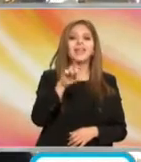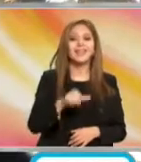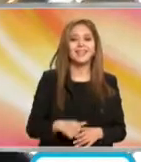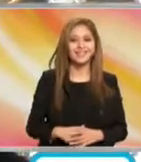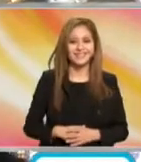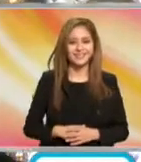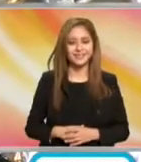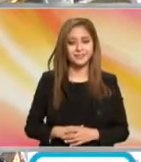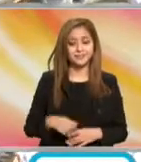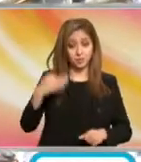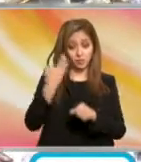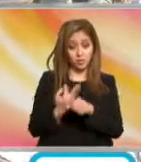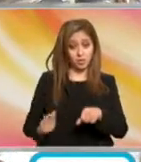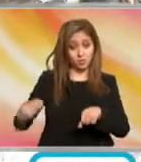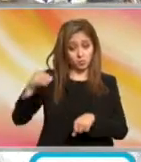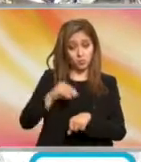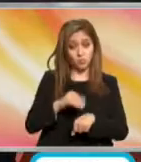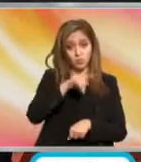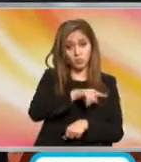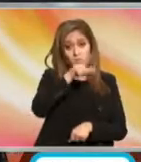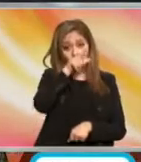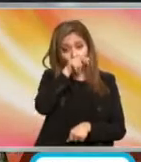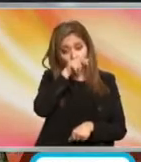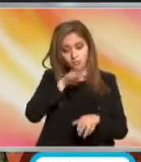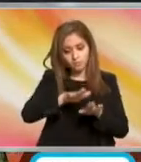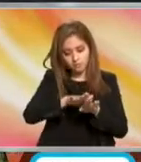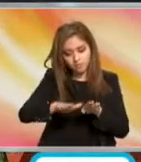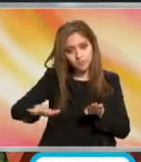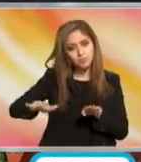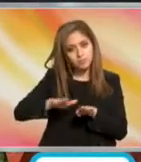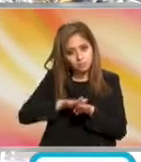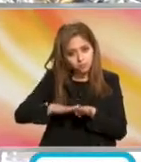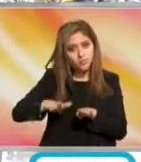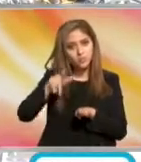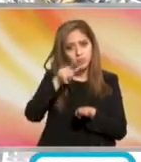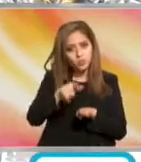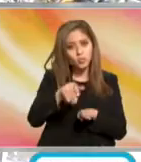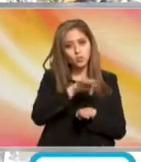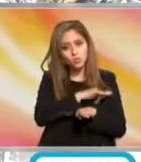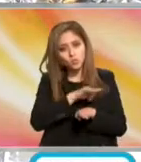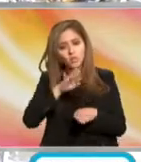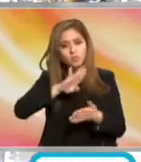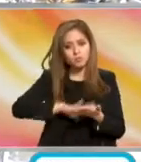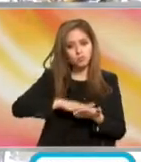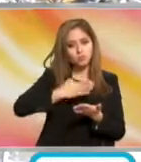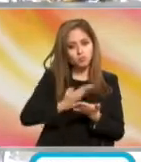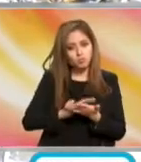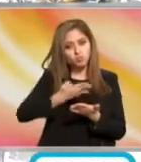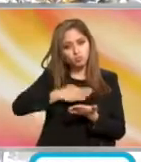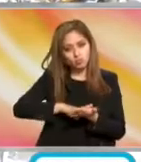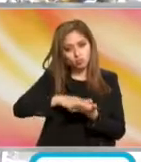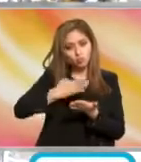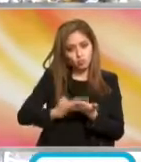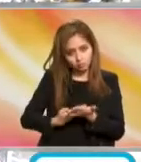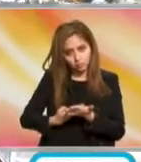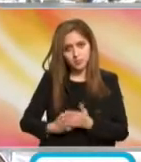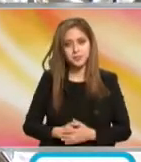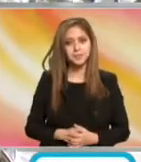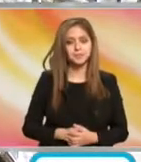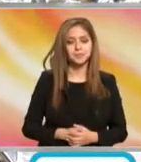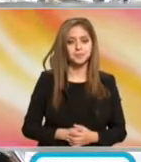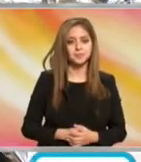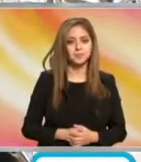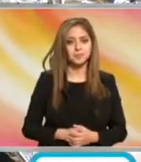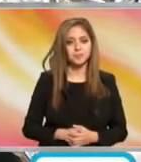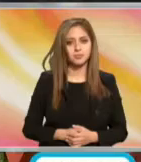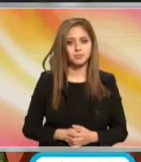colocando nuestro pollo, extendiéndolo de tal manera que podamos irlo volteando individualmente. ¿Ok?